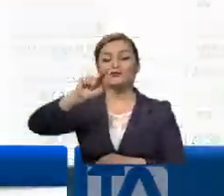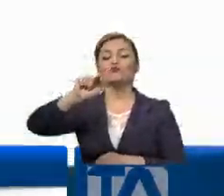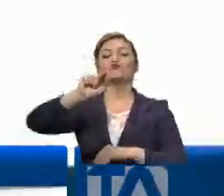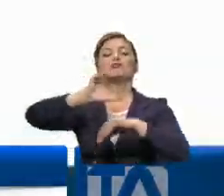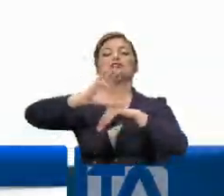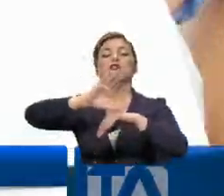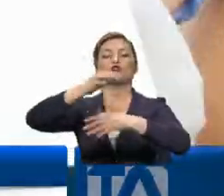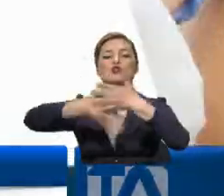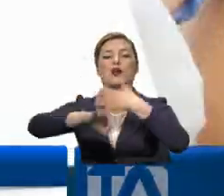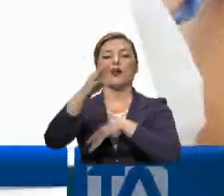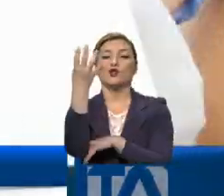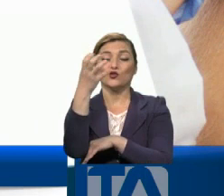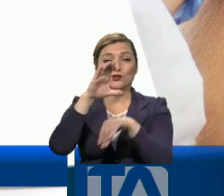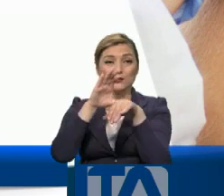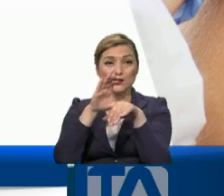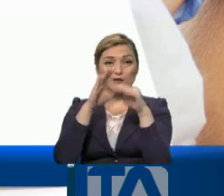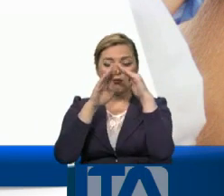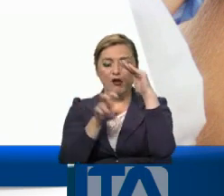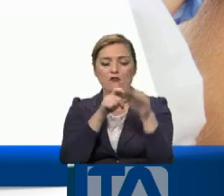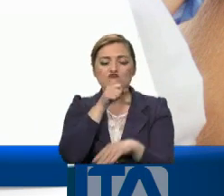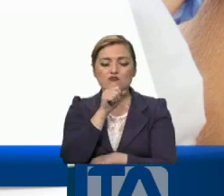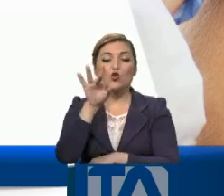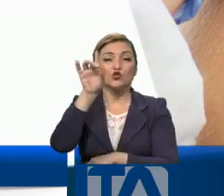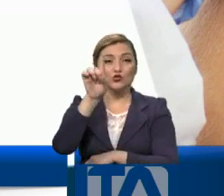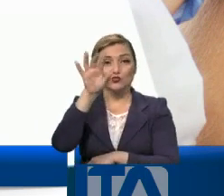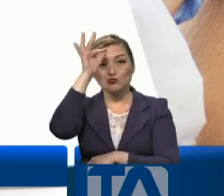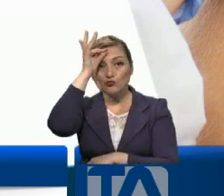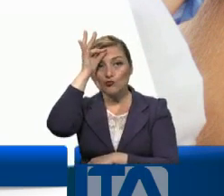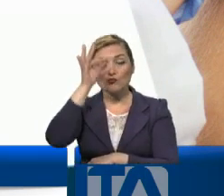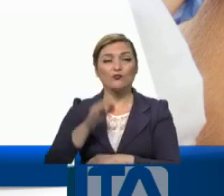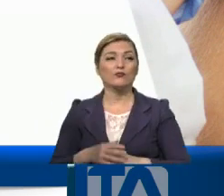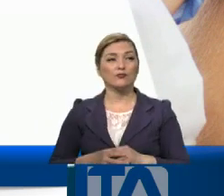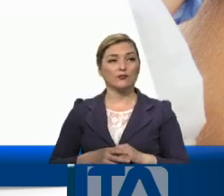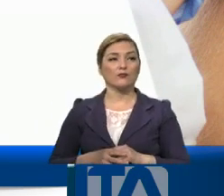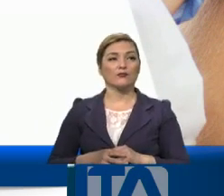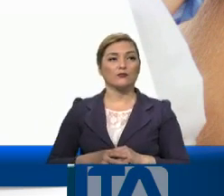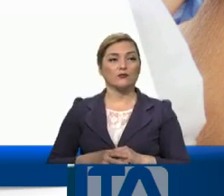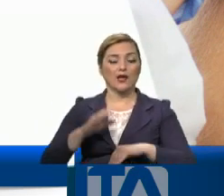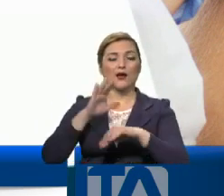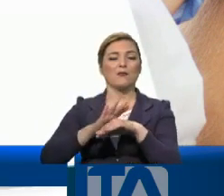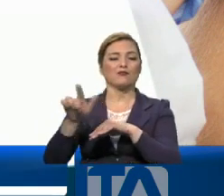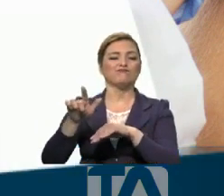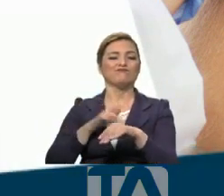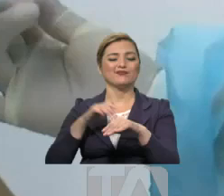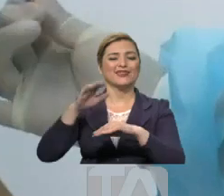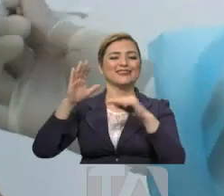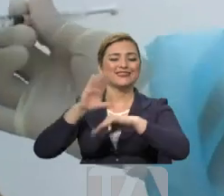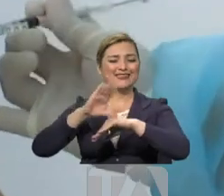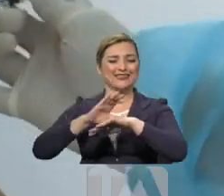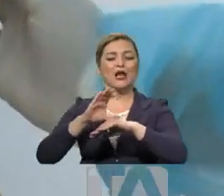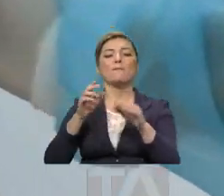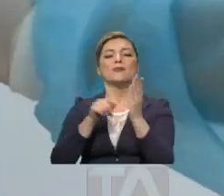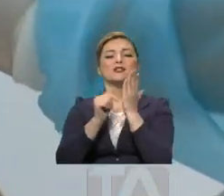total. 14 son centros gerontológicos, 81 hospitales y también está la planta central del Ministerio de Salud Pública.